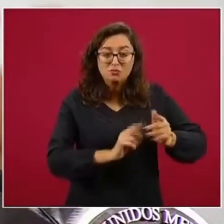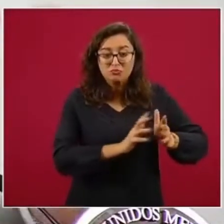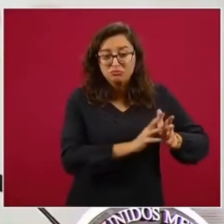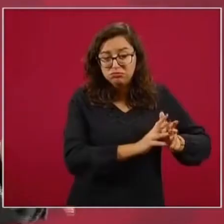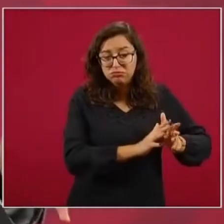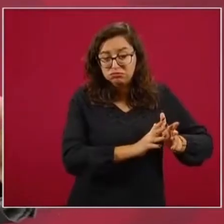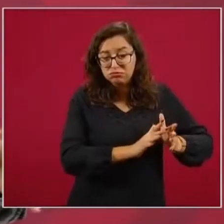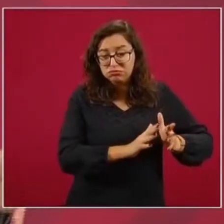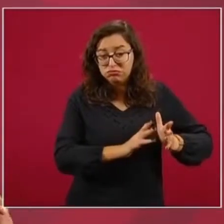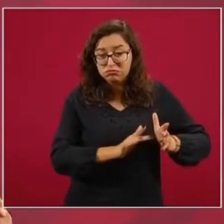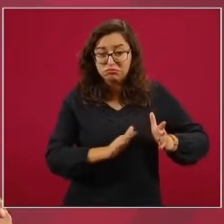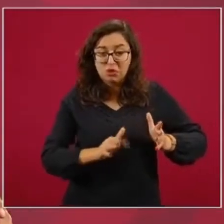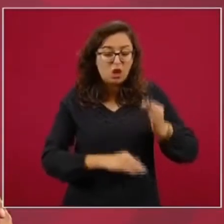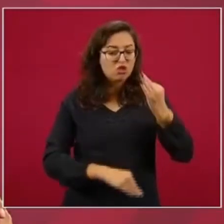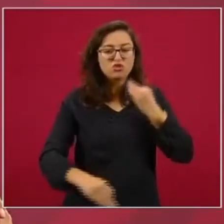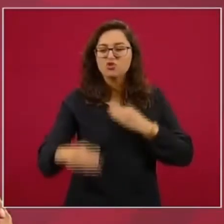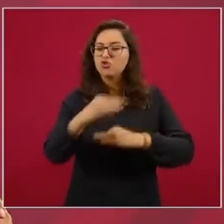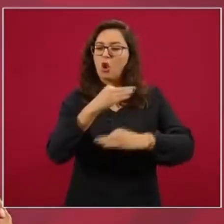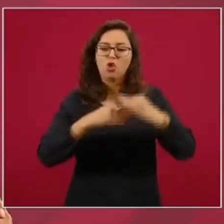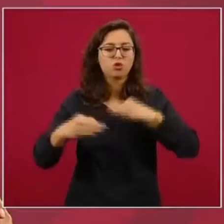todo